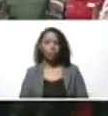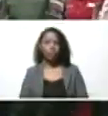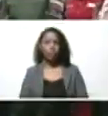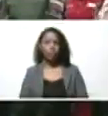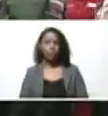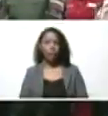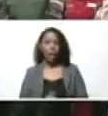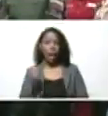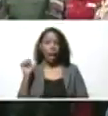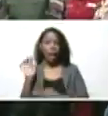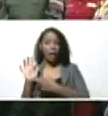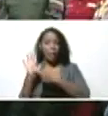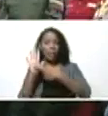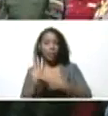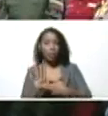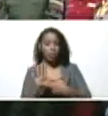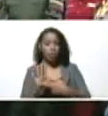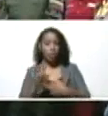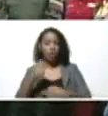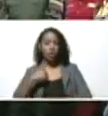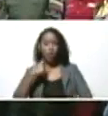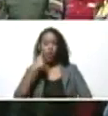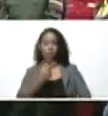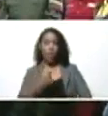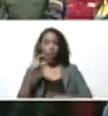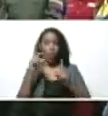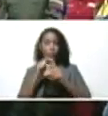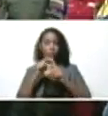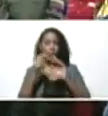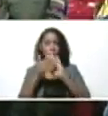es representación de lo que estoy diciendo?